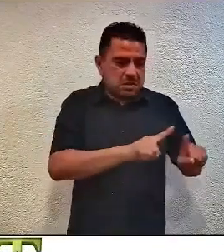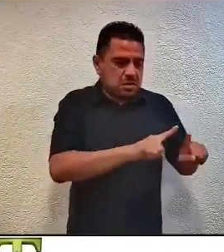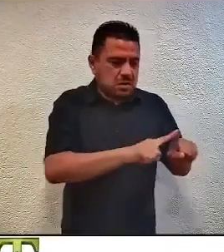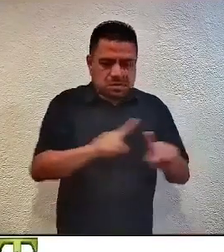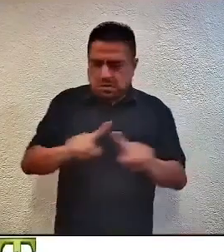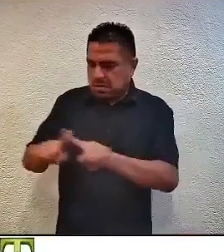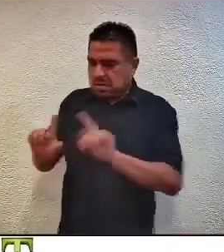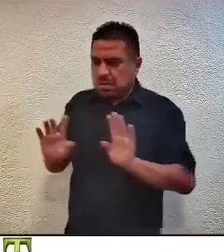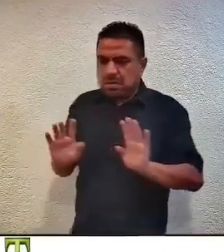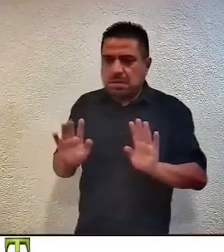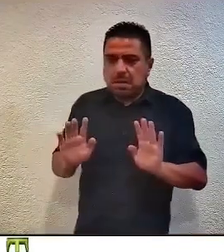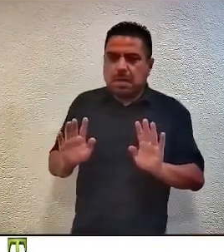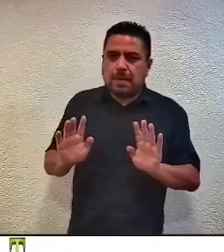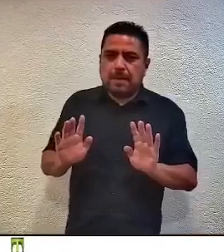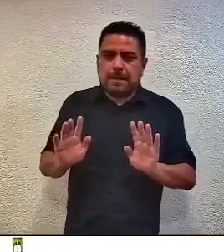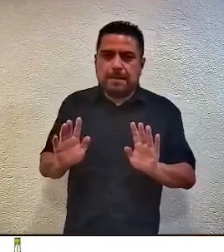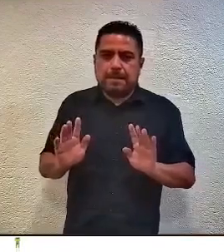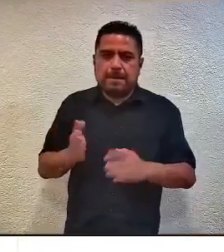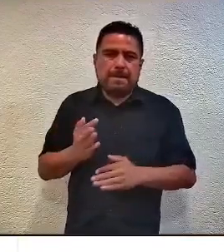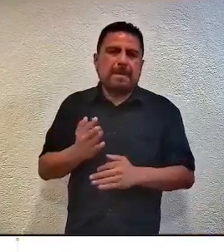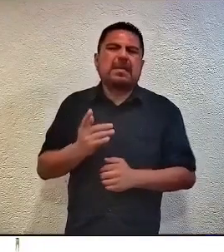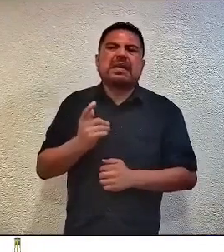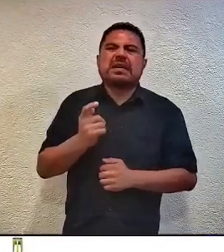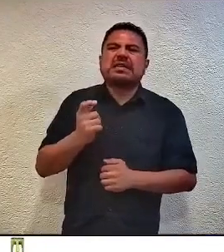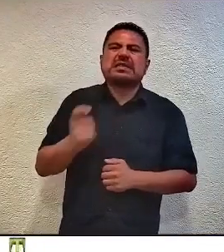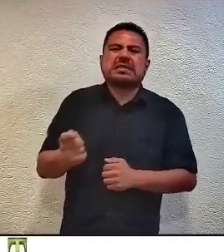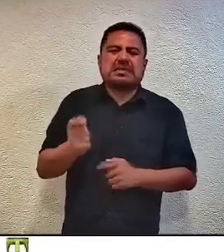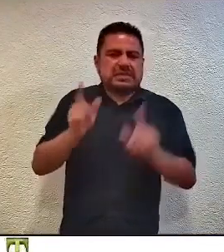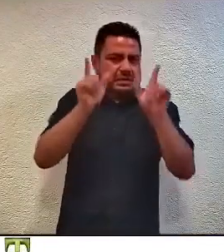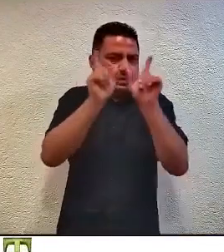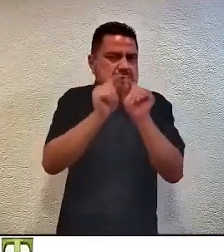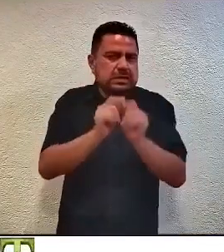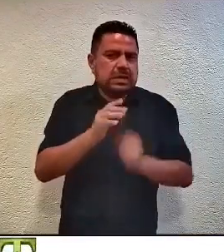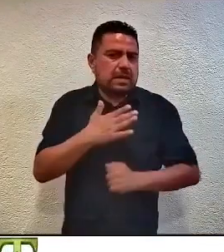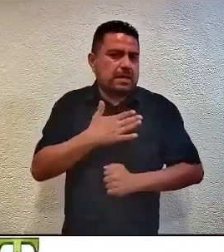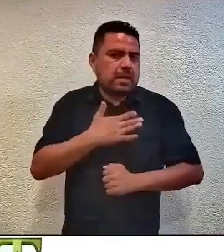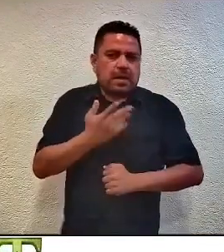diferentes que son concretos a mi intervención.